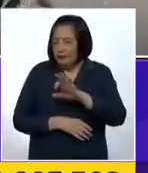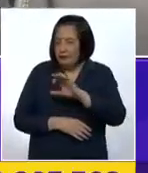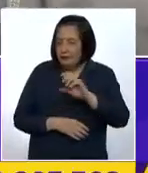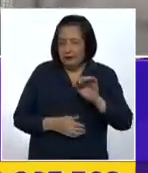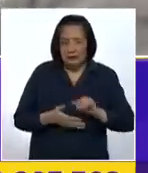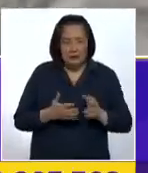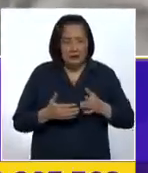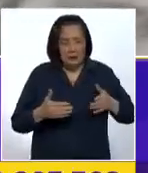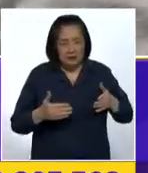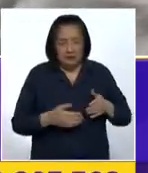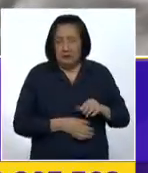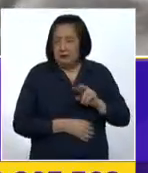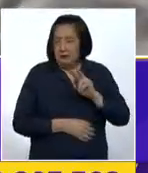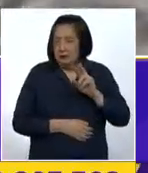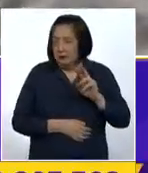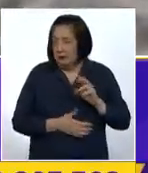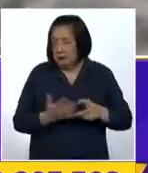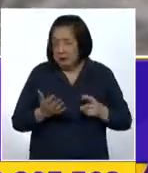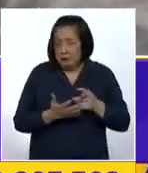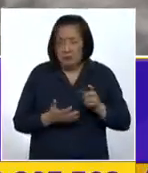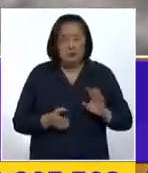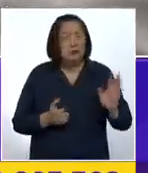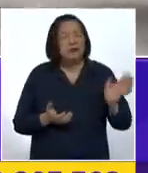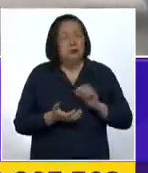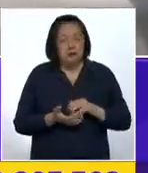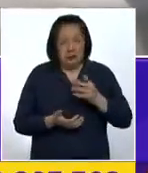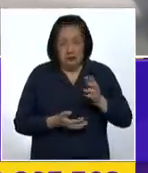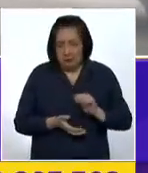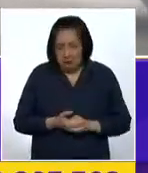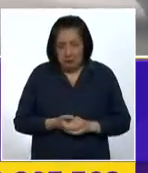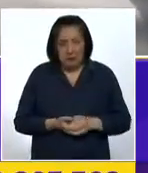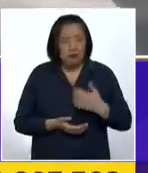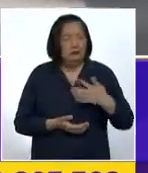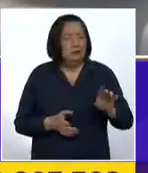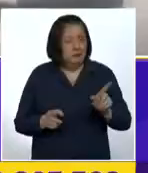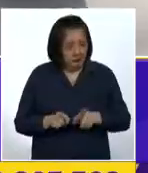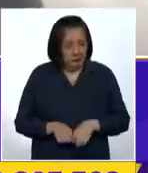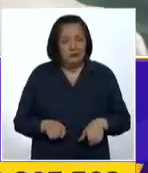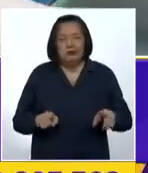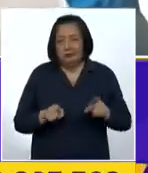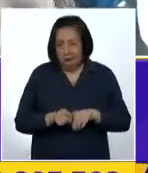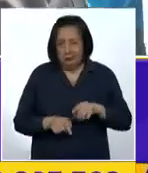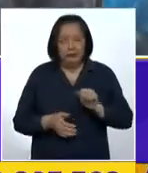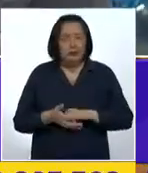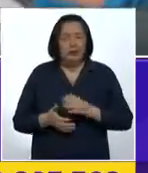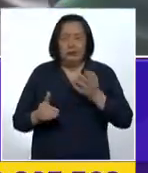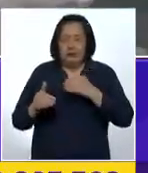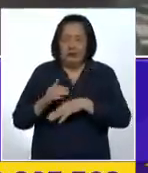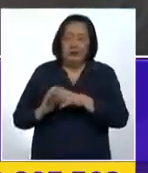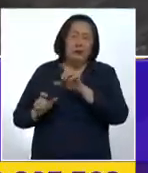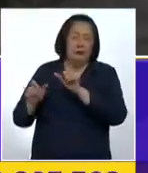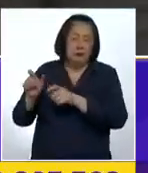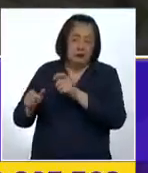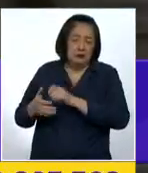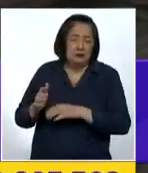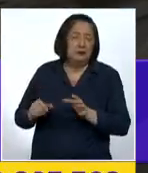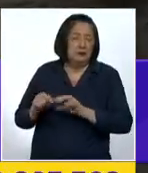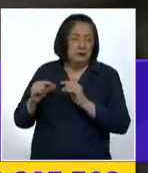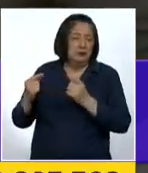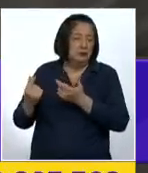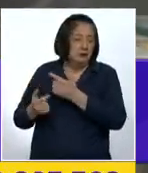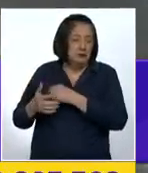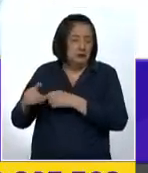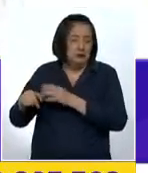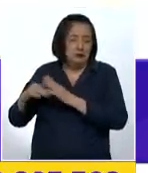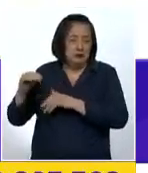la altura de Venezuela con Universitaria, donde nuevamente igual infiltran personas de la banda criminal esas